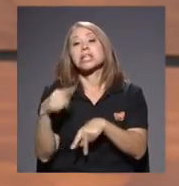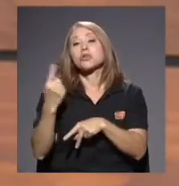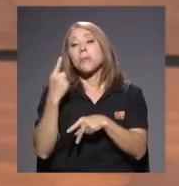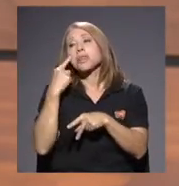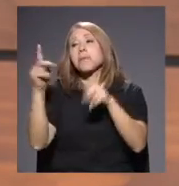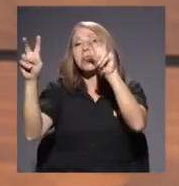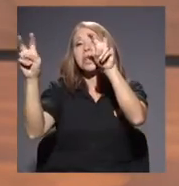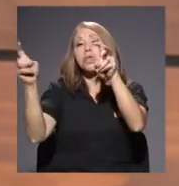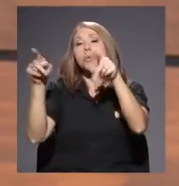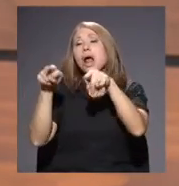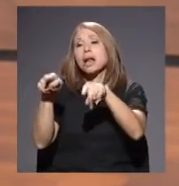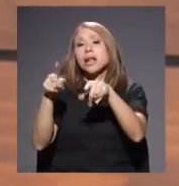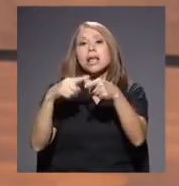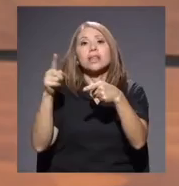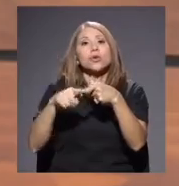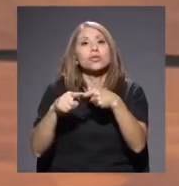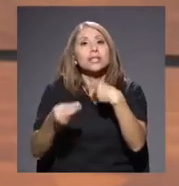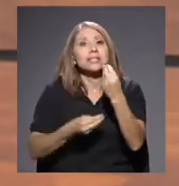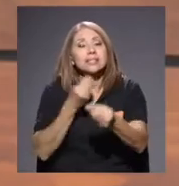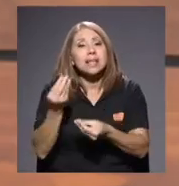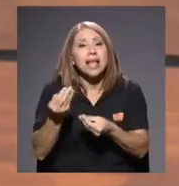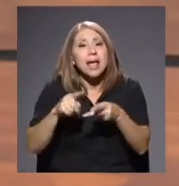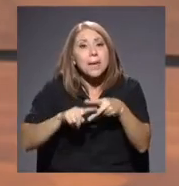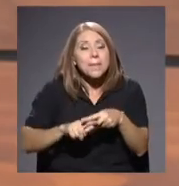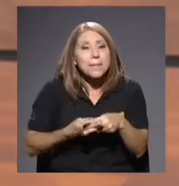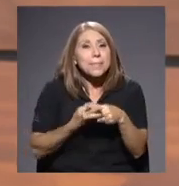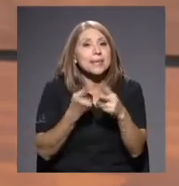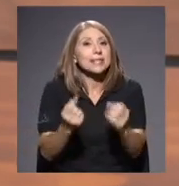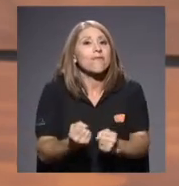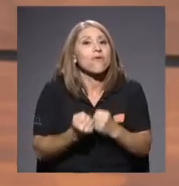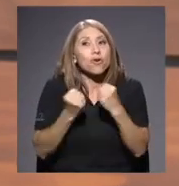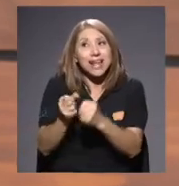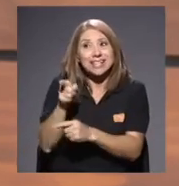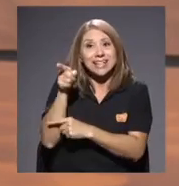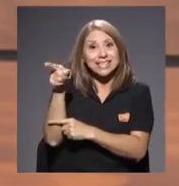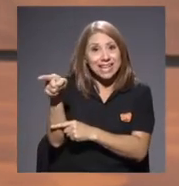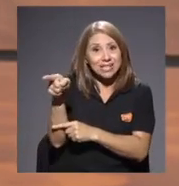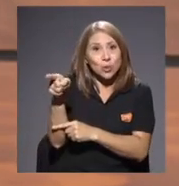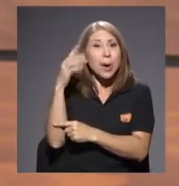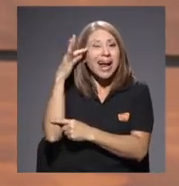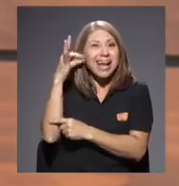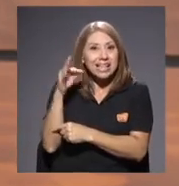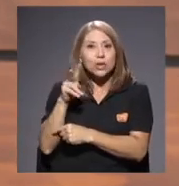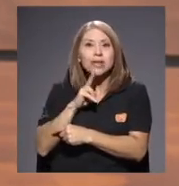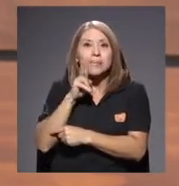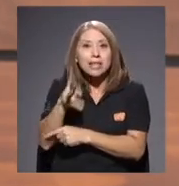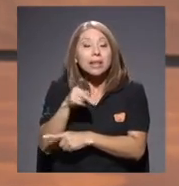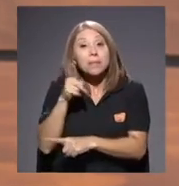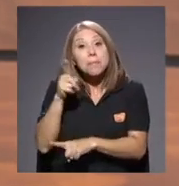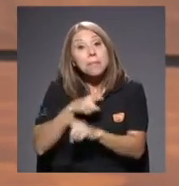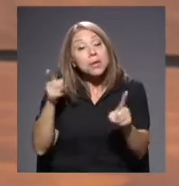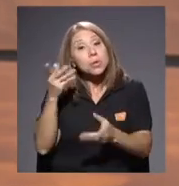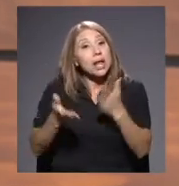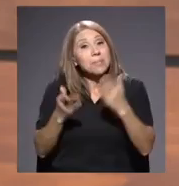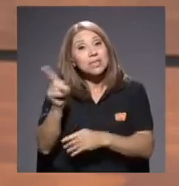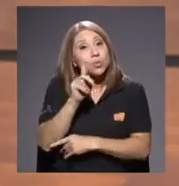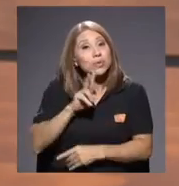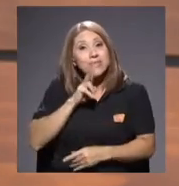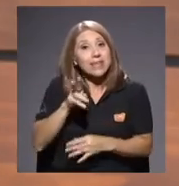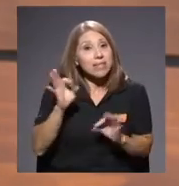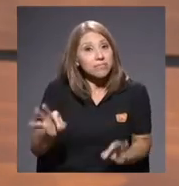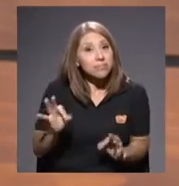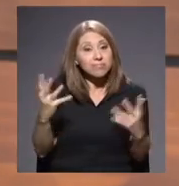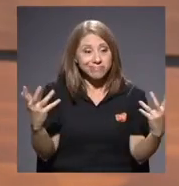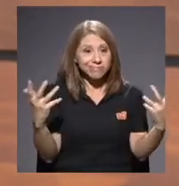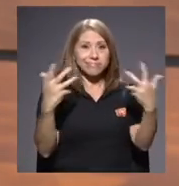entonces empieza a fortalecerse cierta noción como un criterio de verdad que no necesariamente corresponde. Entonces, sí, ahí también un llamado, ¿verdad?,